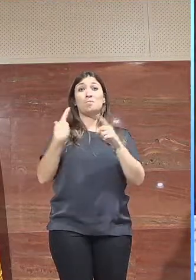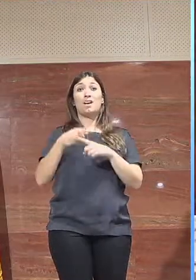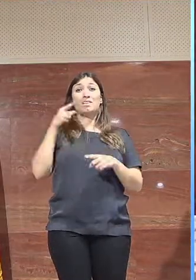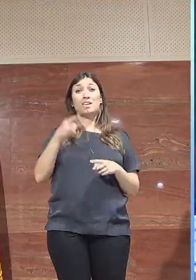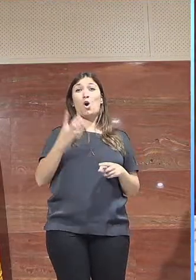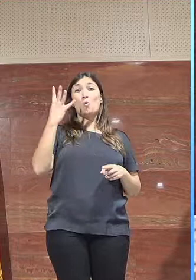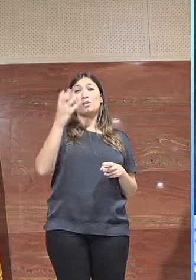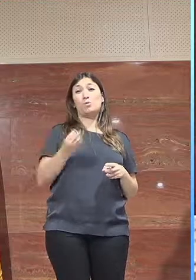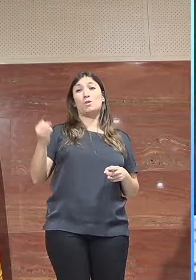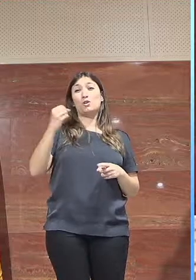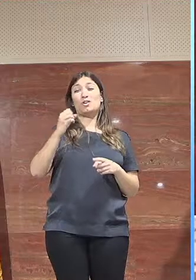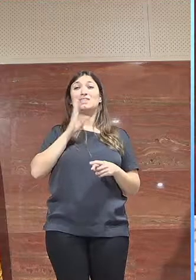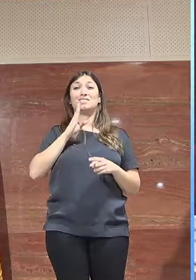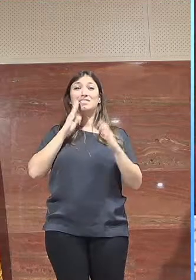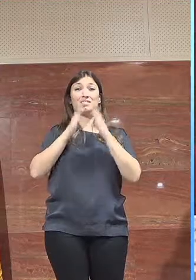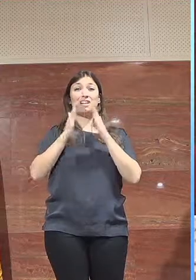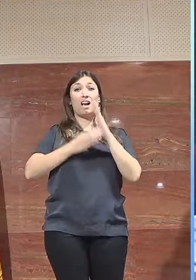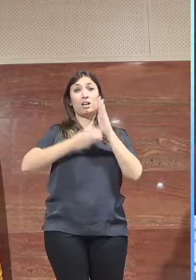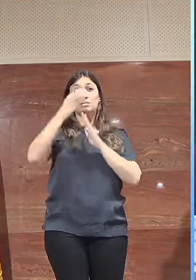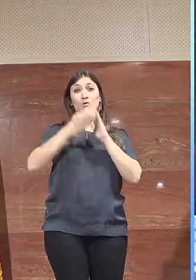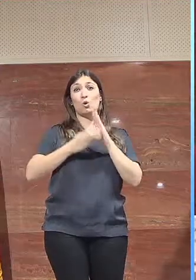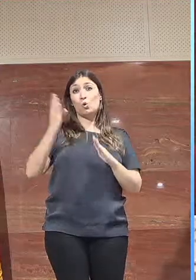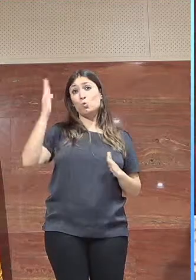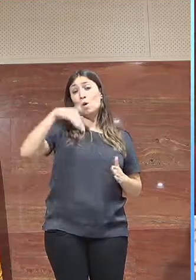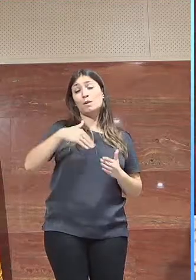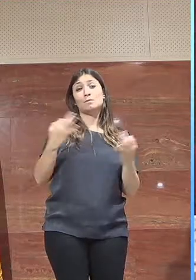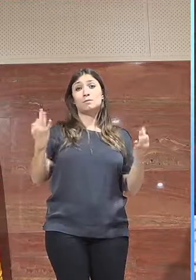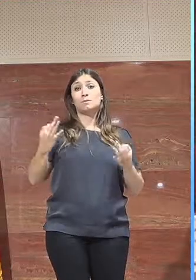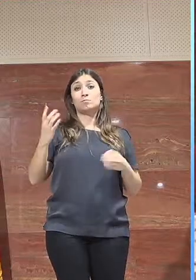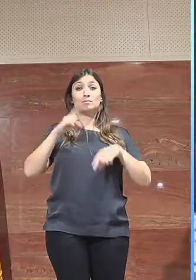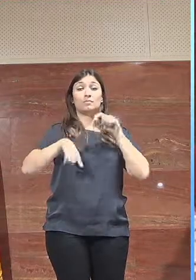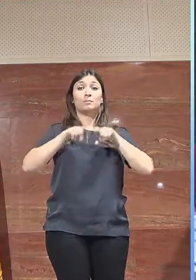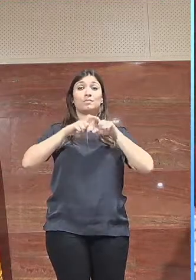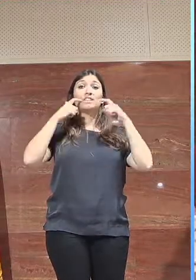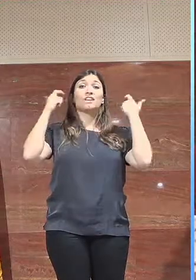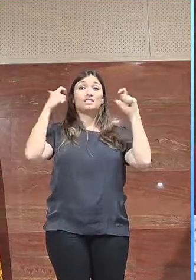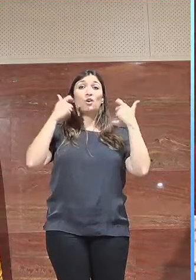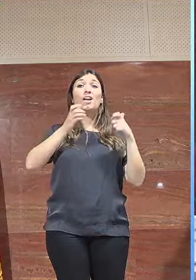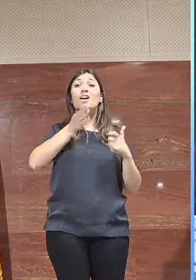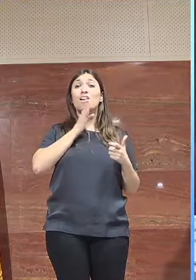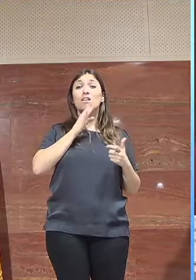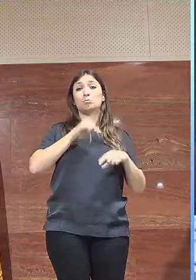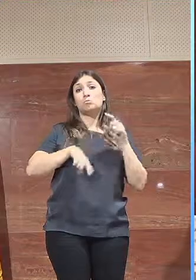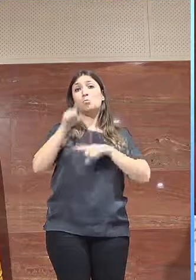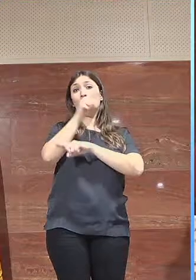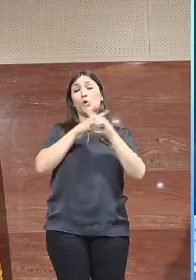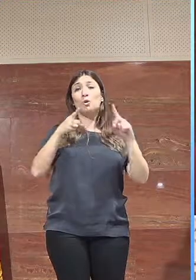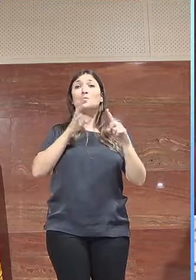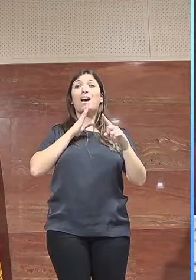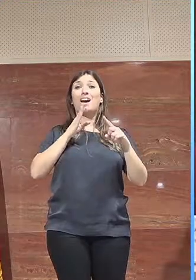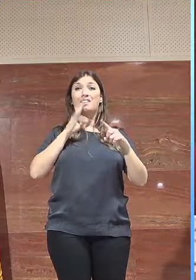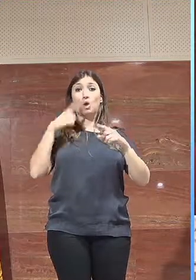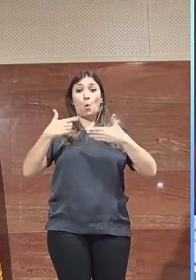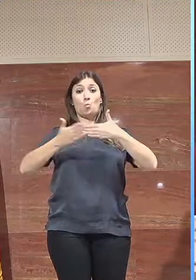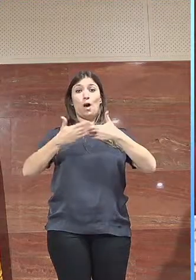millones de viviendas que no tienen ascensor, pues podemos suponer que dentro de todas las categorías que establecíamos, pues los problemas de acceso al portal por el